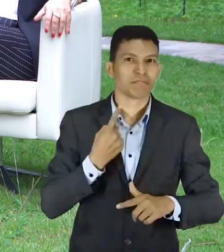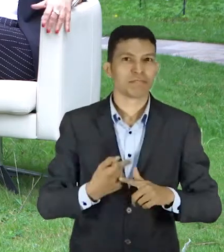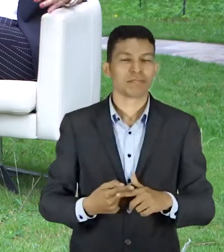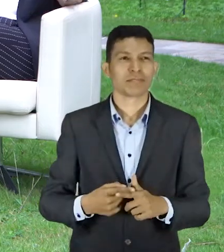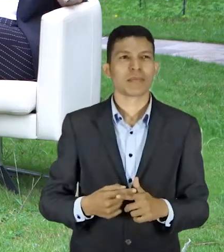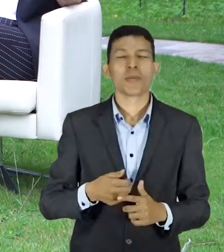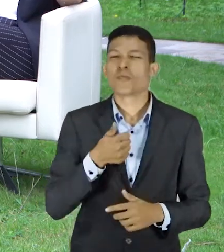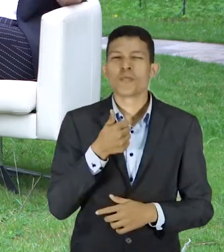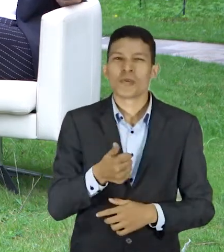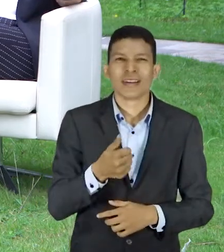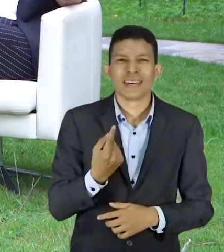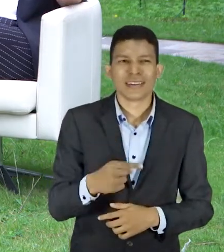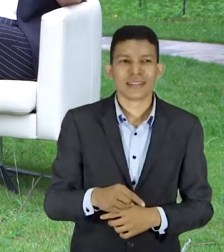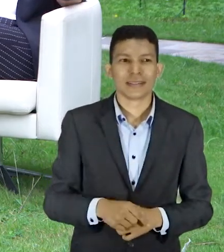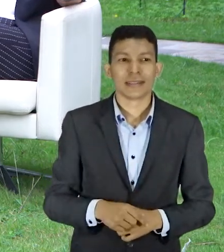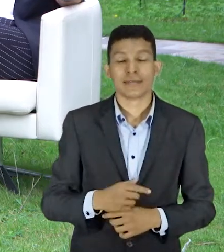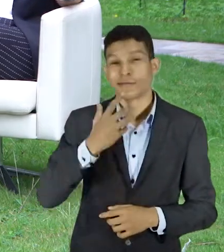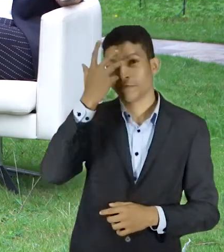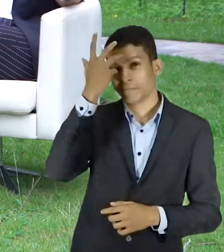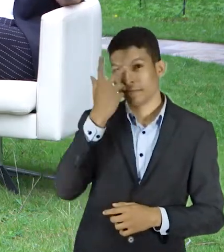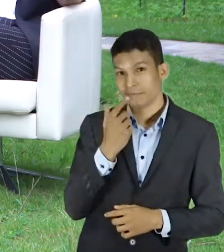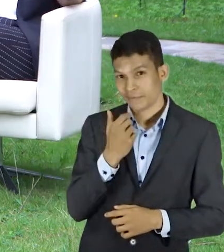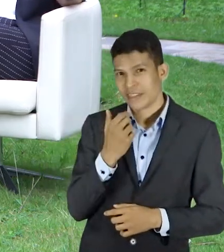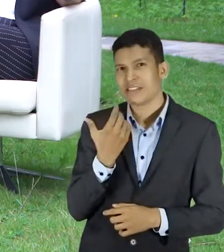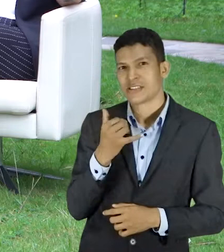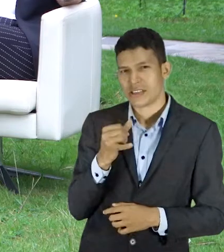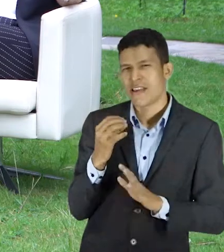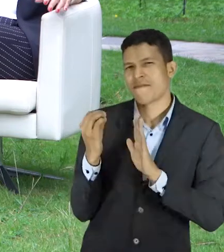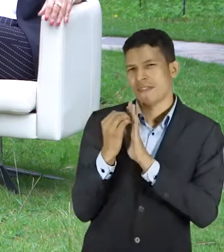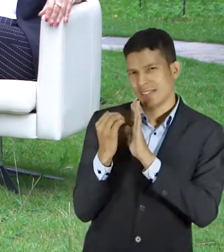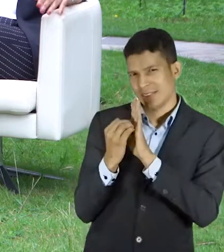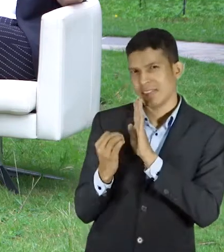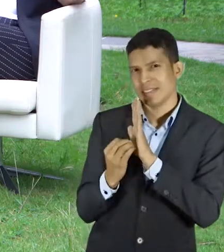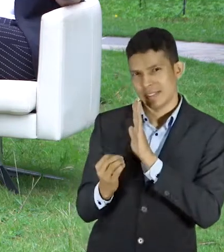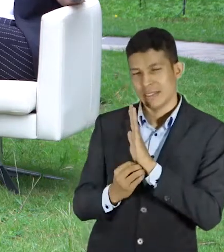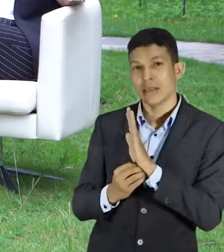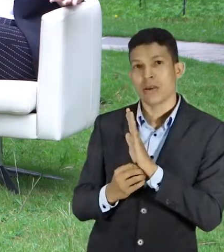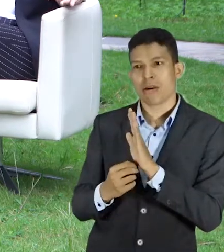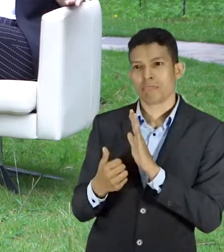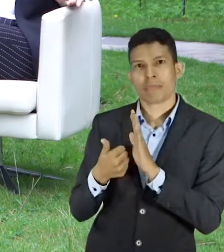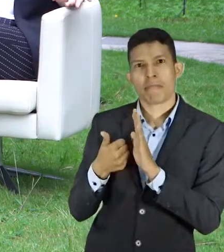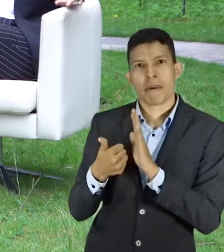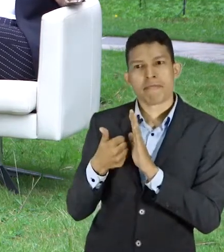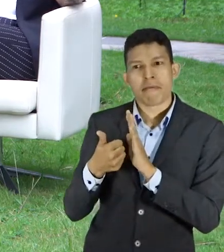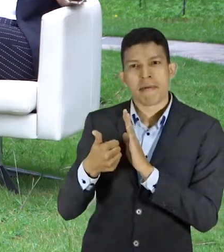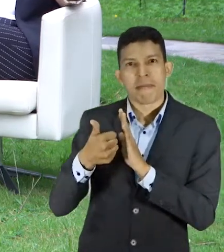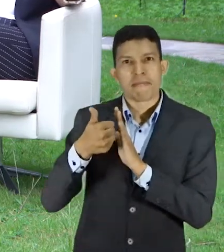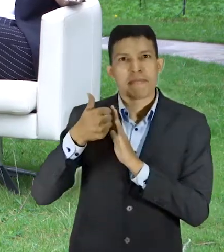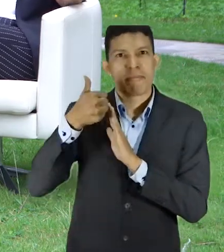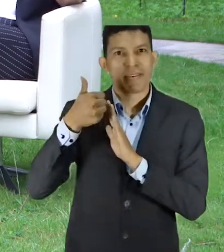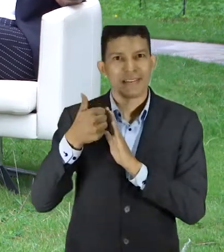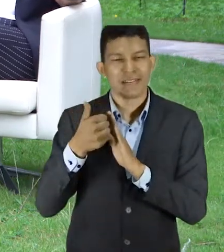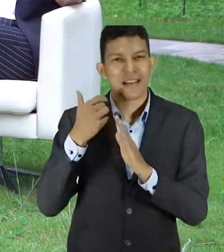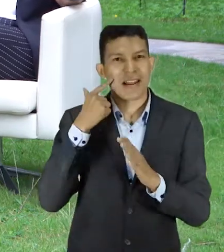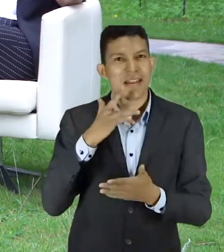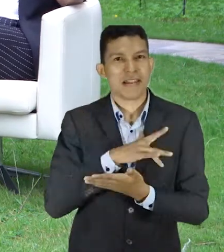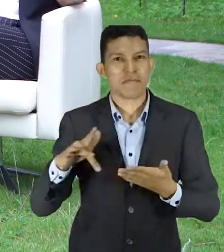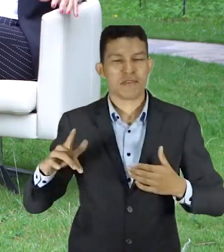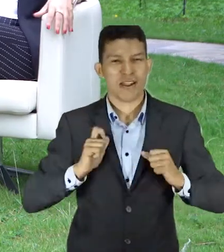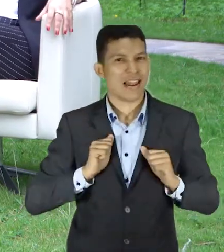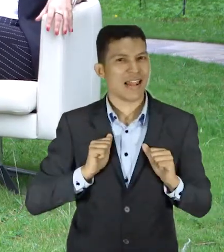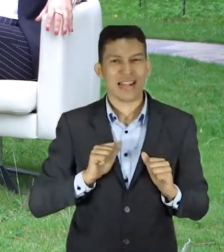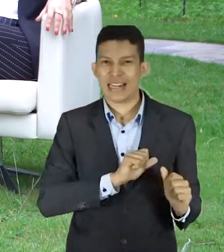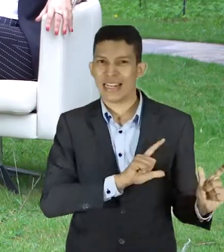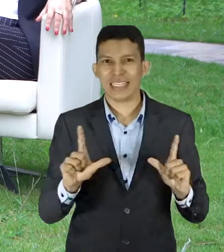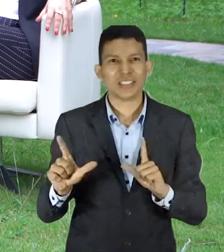Entonces, y lo bueno es que ya los exámenes que me han hecho cada determinados meses salieron bien, estoy bien, o sea, estoy lista ya para